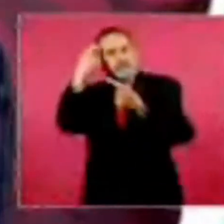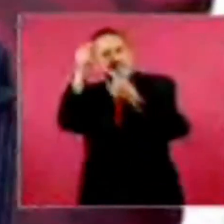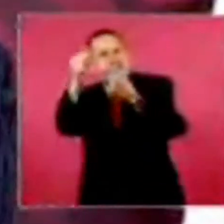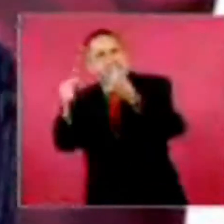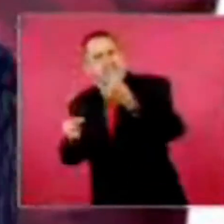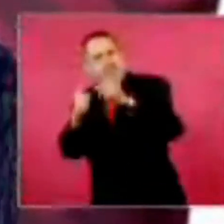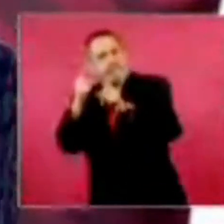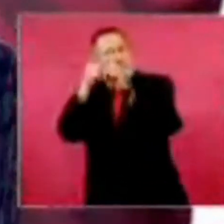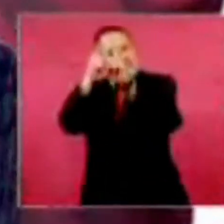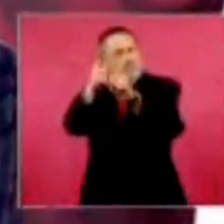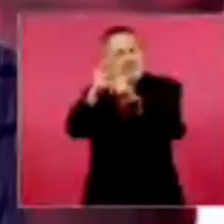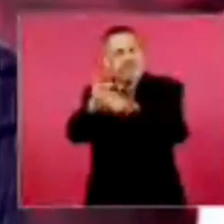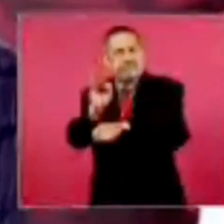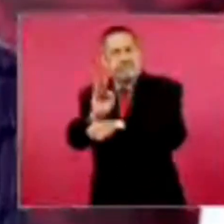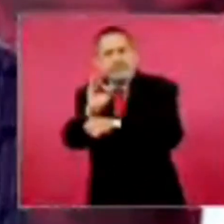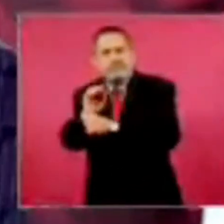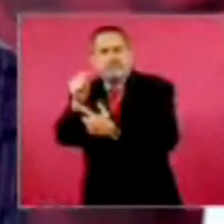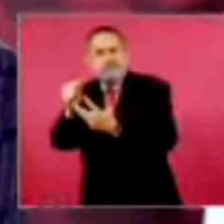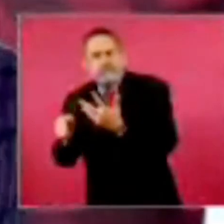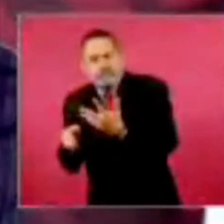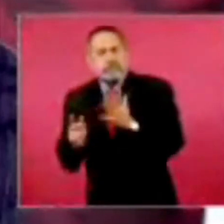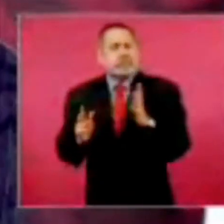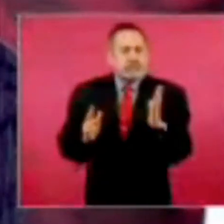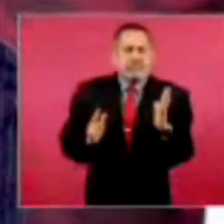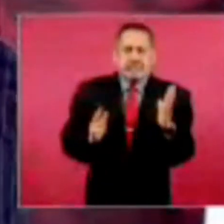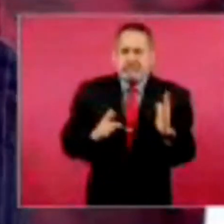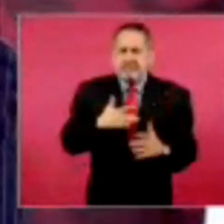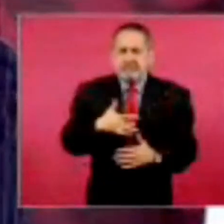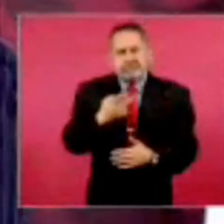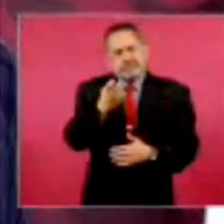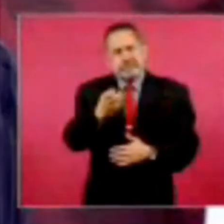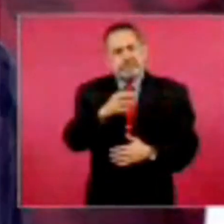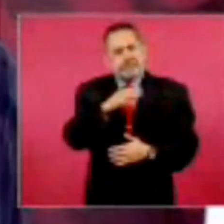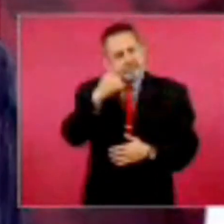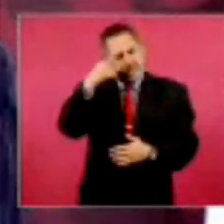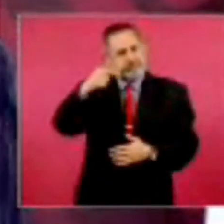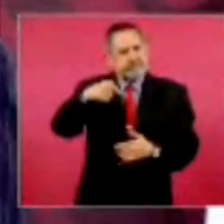necesitamos recurrir a nuestra historia,